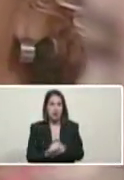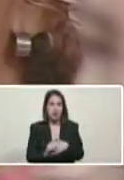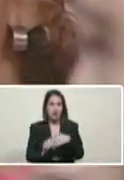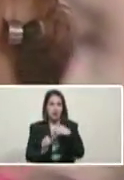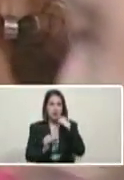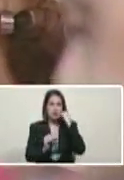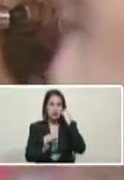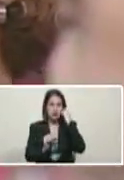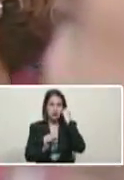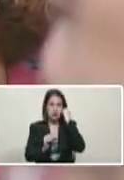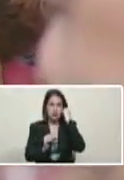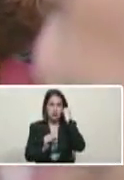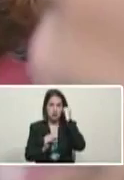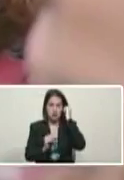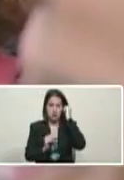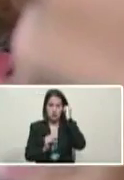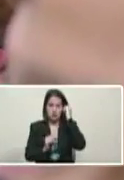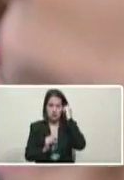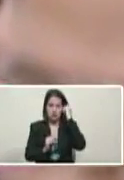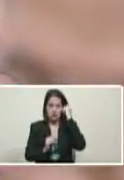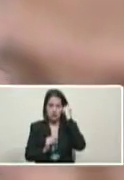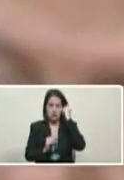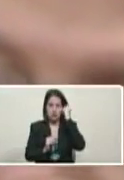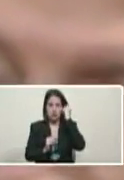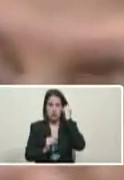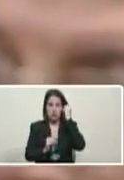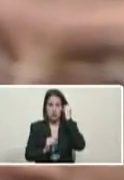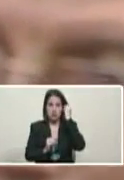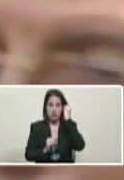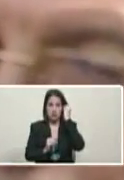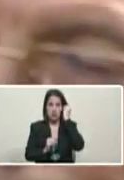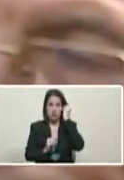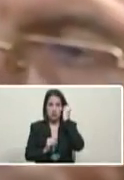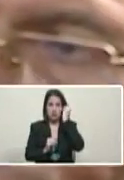De acuerdo a los estudios, Jorge Rodríguez me puede ayudar.